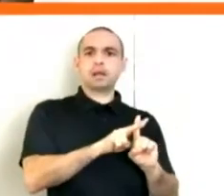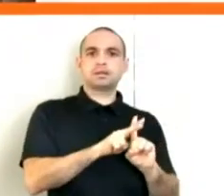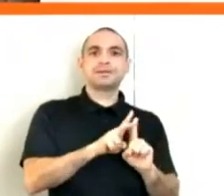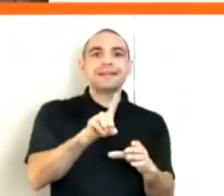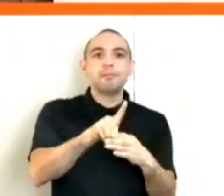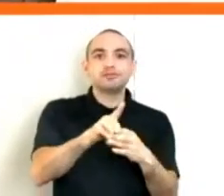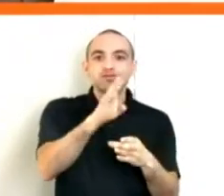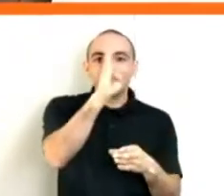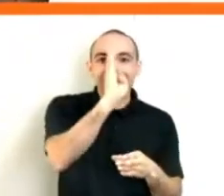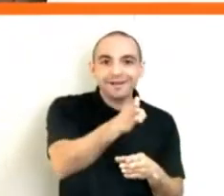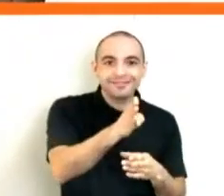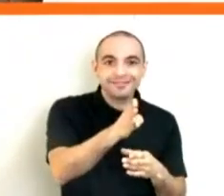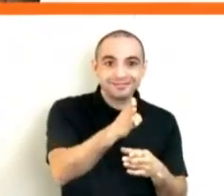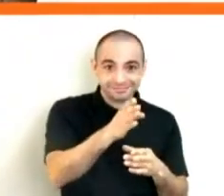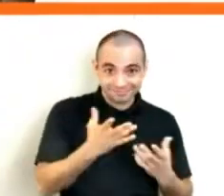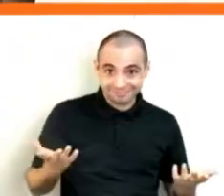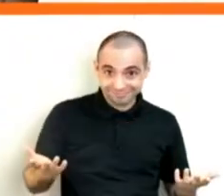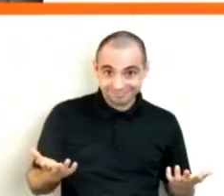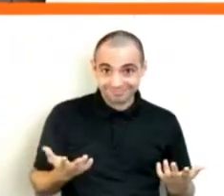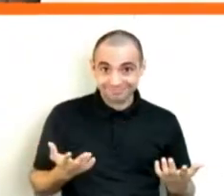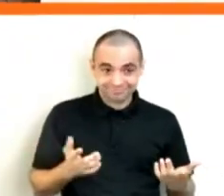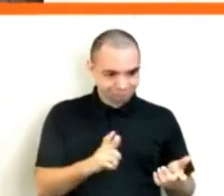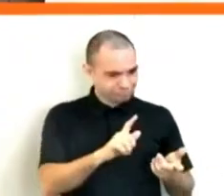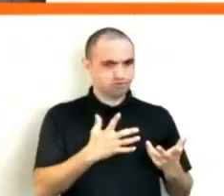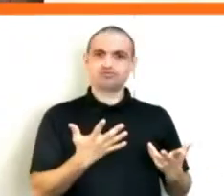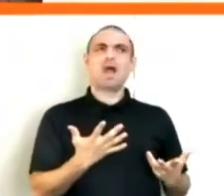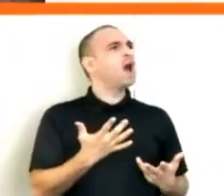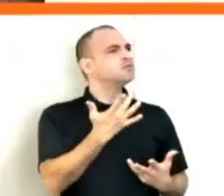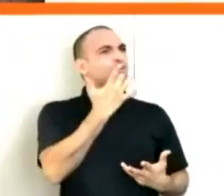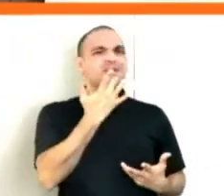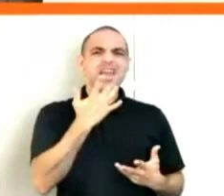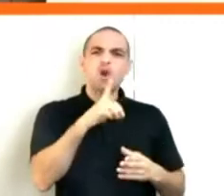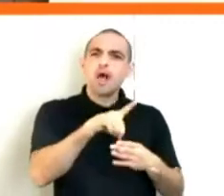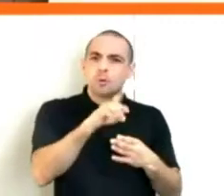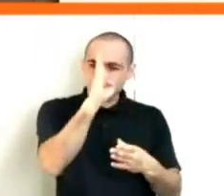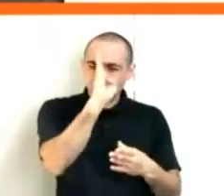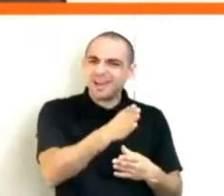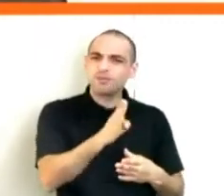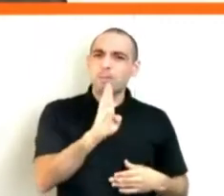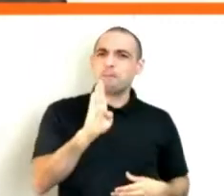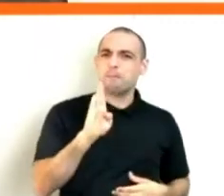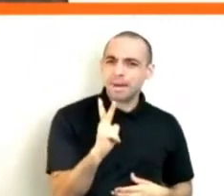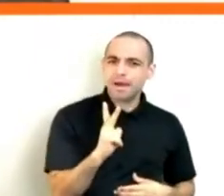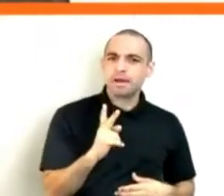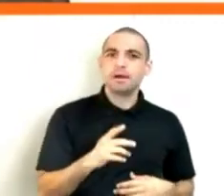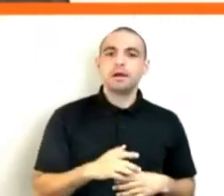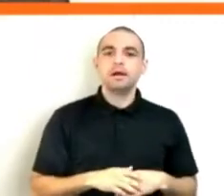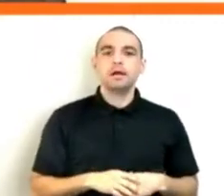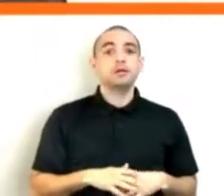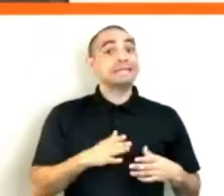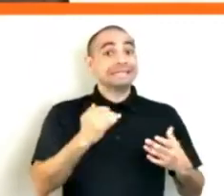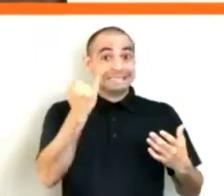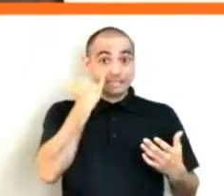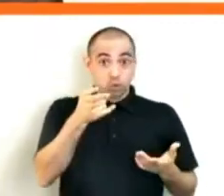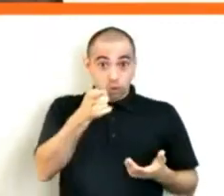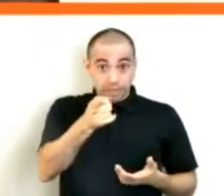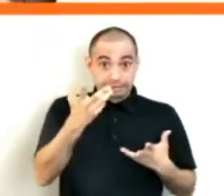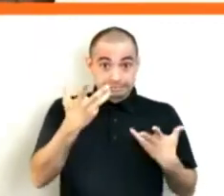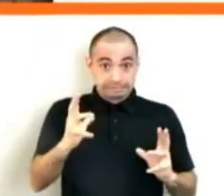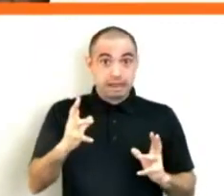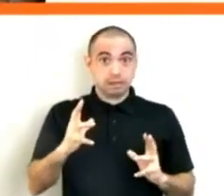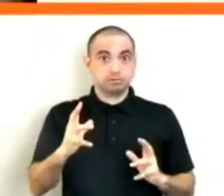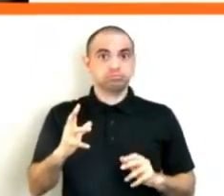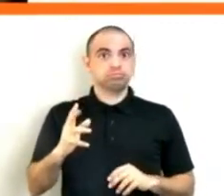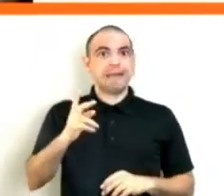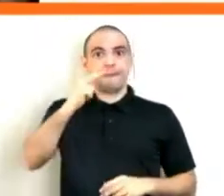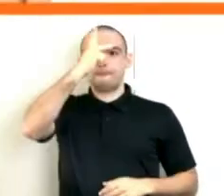inicio, ¿verdad?, de la conversación. Pues usted va a hacer exactamente lo mismo. Si ya usted ya entró al perfil, pues en el